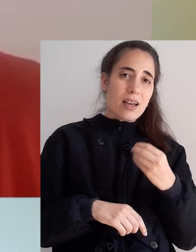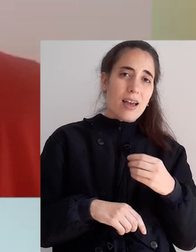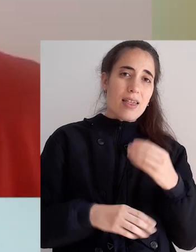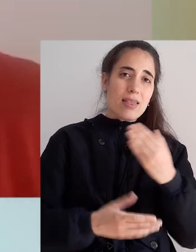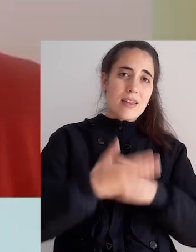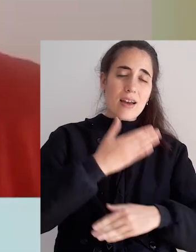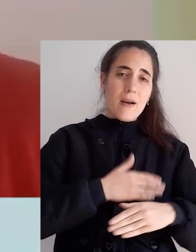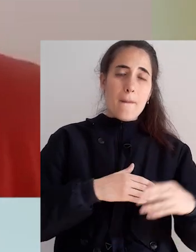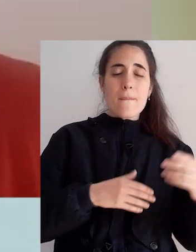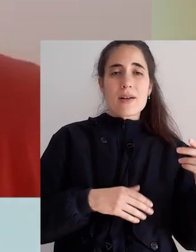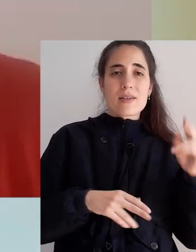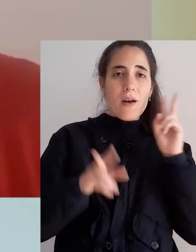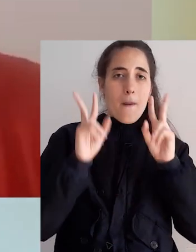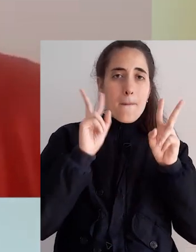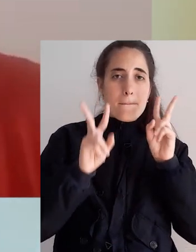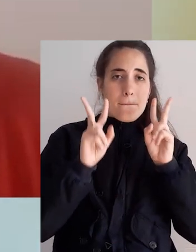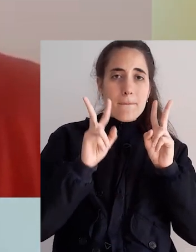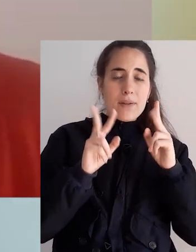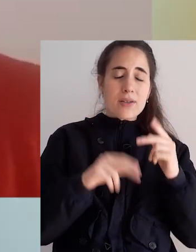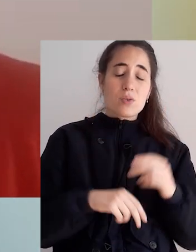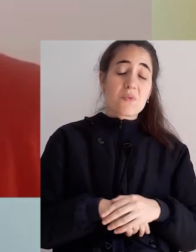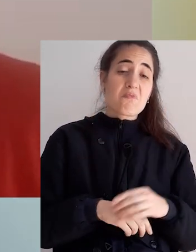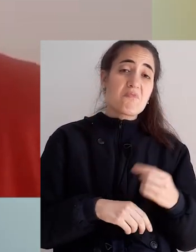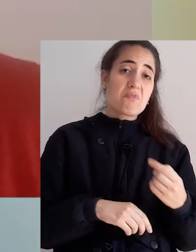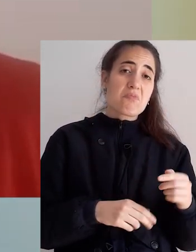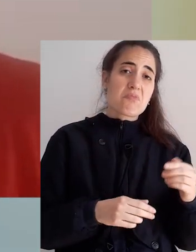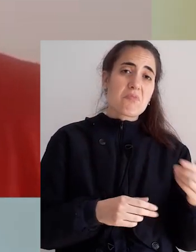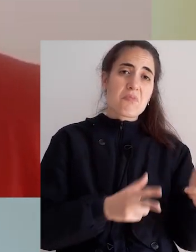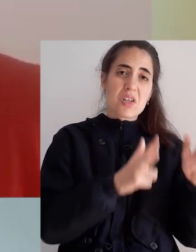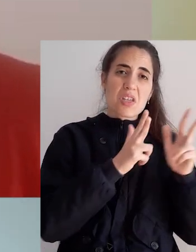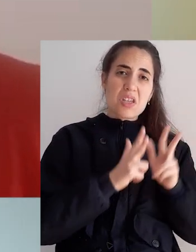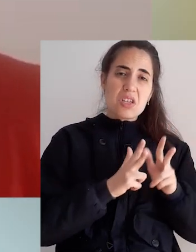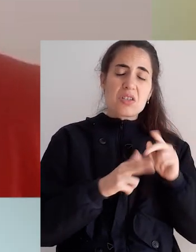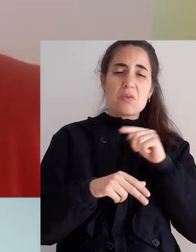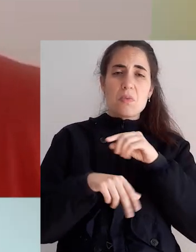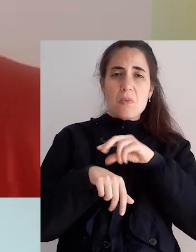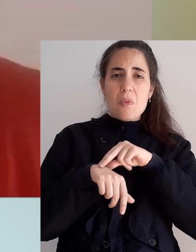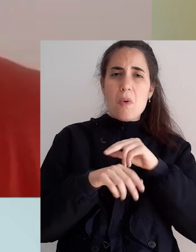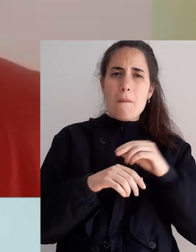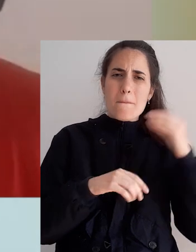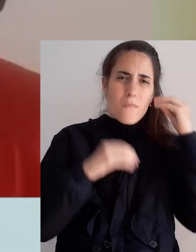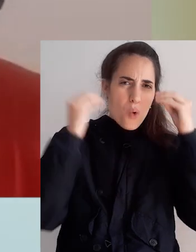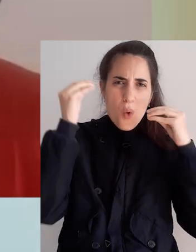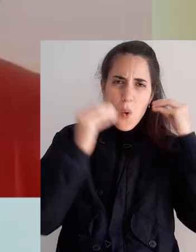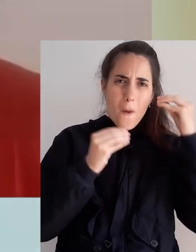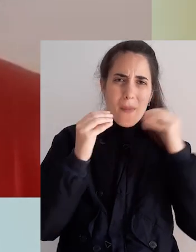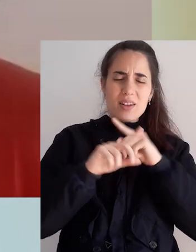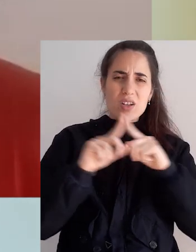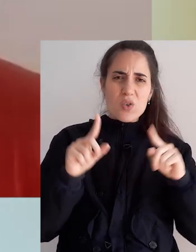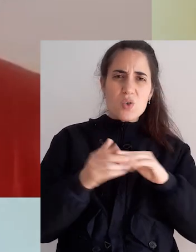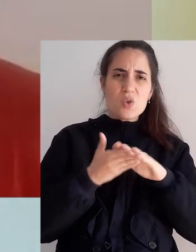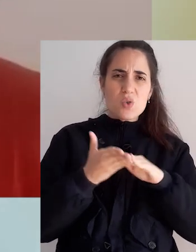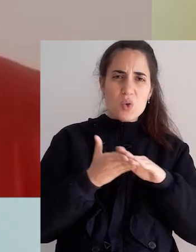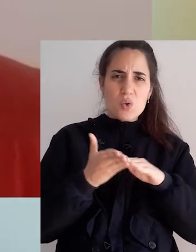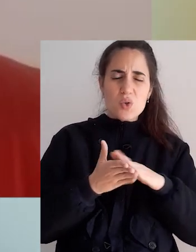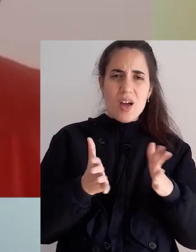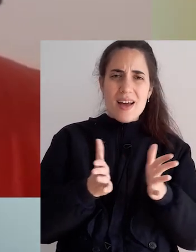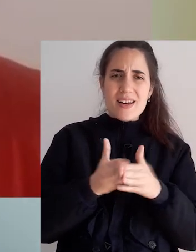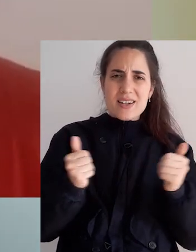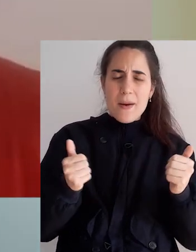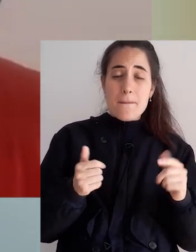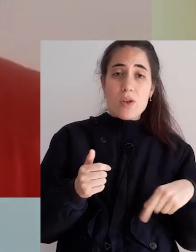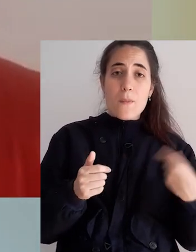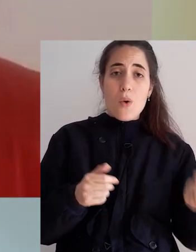diría las personas con discapacidad, de los adultos mayores, la gente sí que tiene quien votar. No